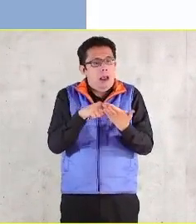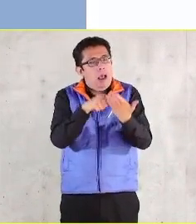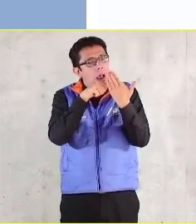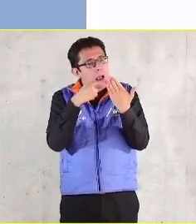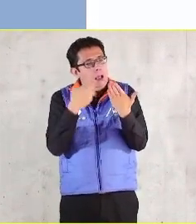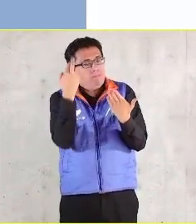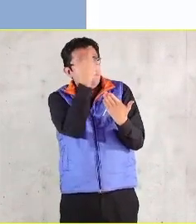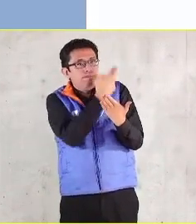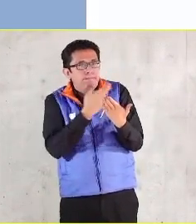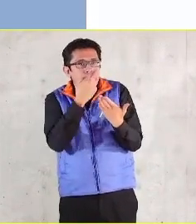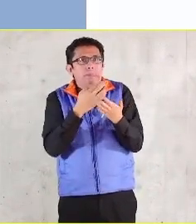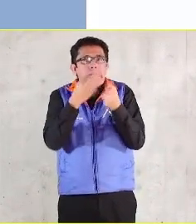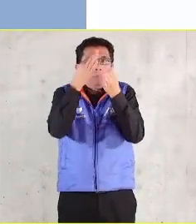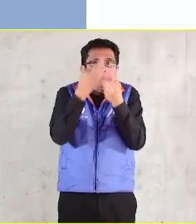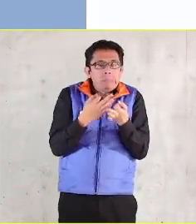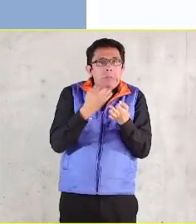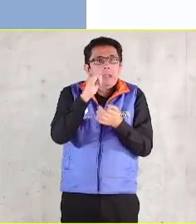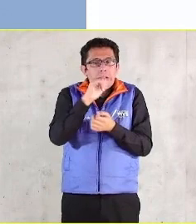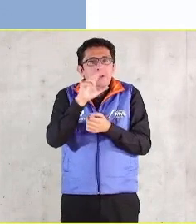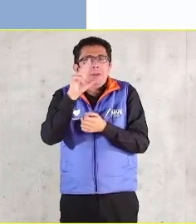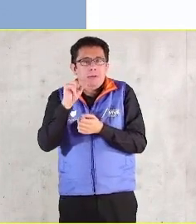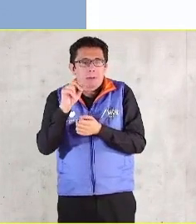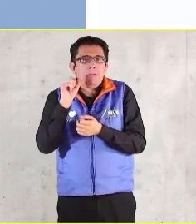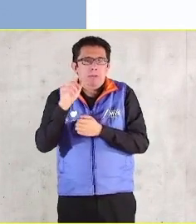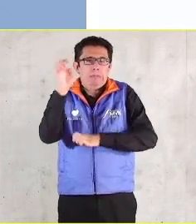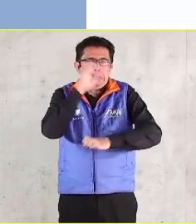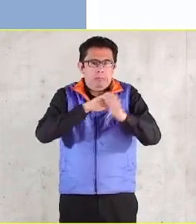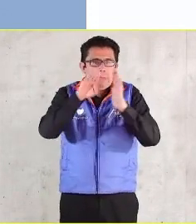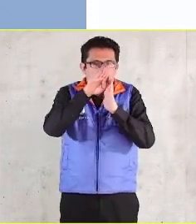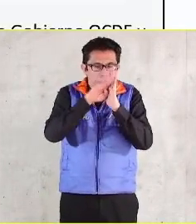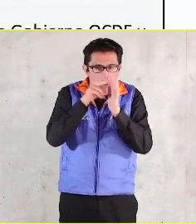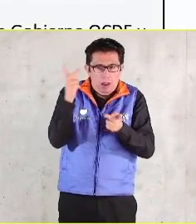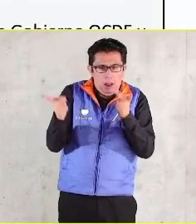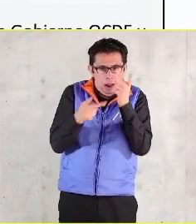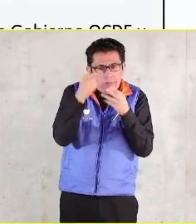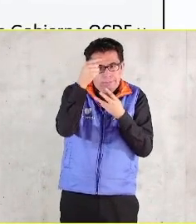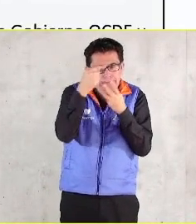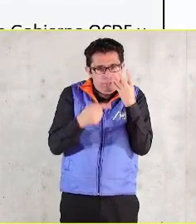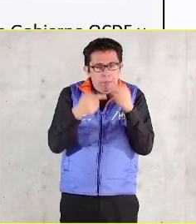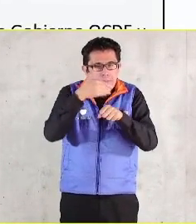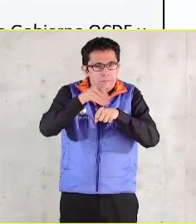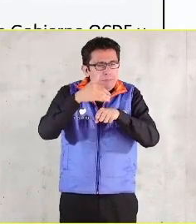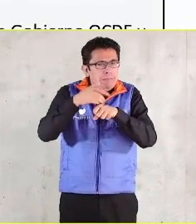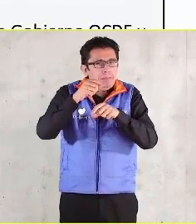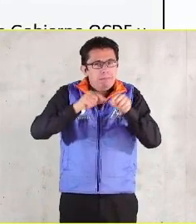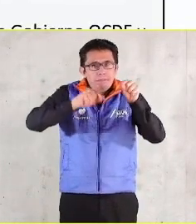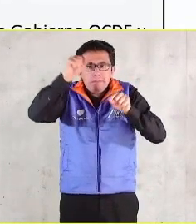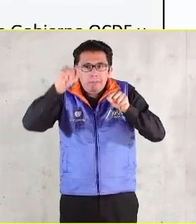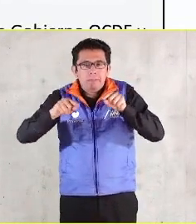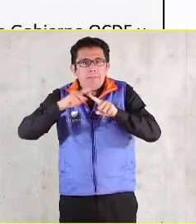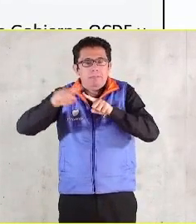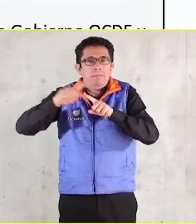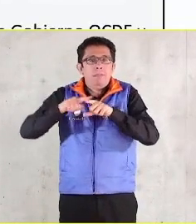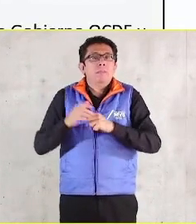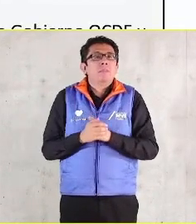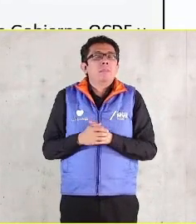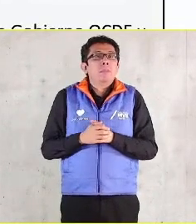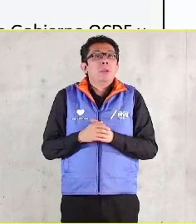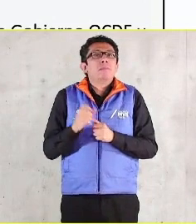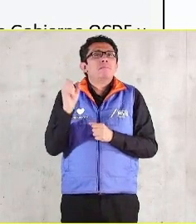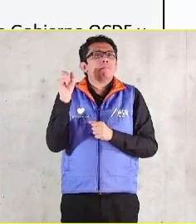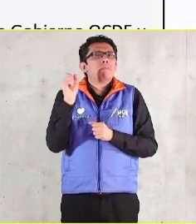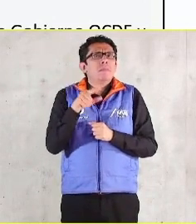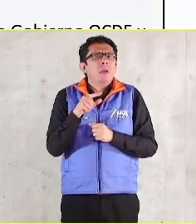que cada empresa pone en cada una de sus preguntas y en cada uno de los indicadores. Ahora, pasemos a lo que es